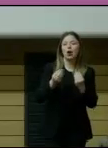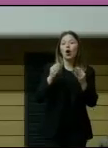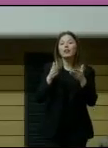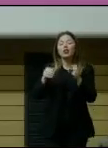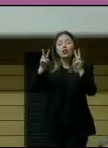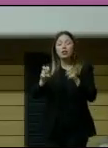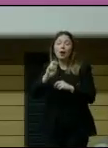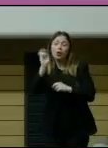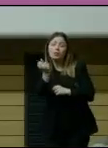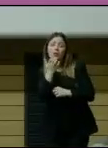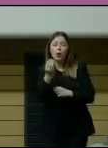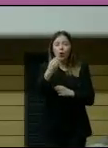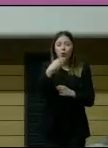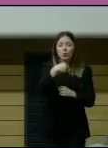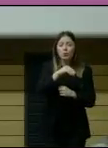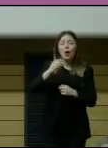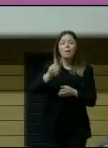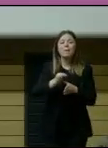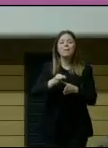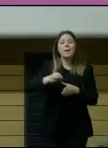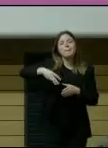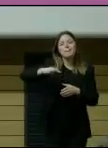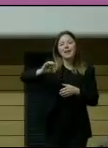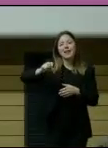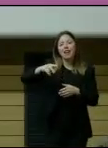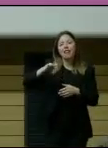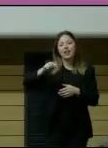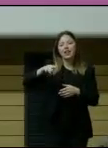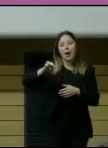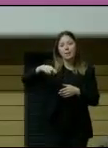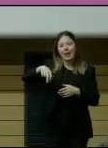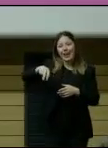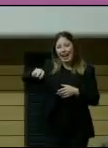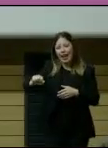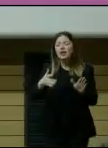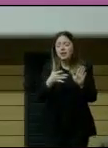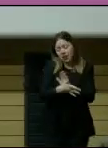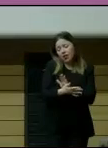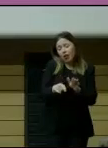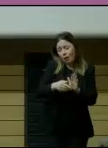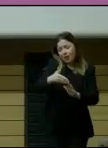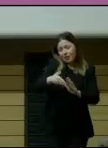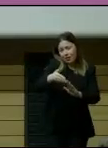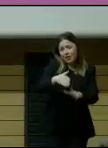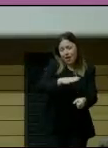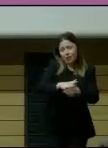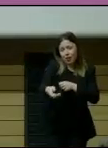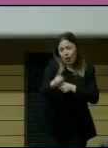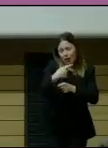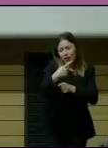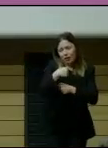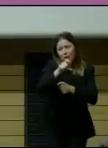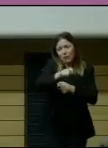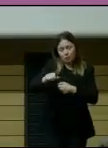otras cuestiones, como por ejemplo los consumos de metanfetamina, que aquí ni Dios está hablando de ellos, cuando sí que representan una nueva tendencia en el ámbito de las drogas